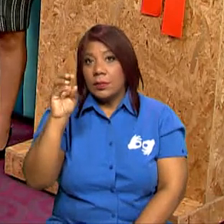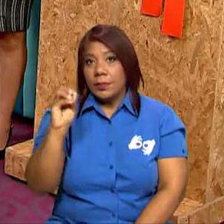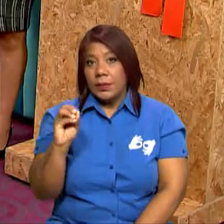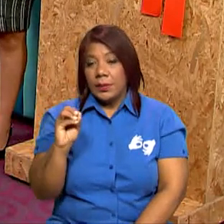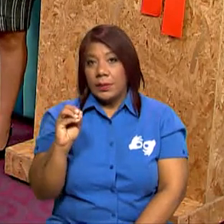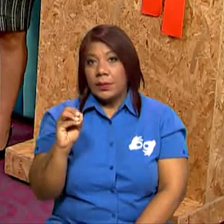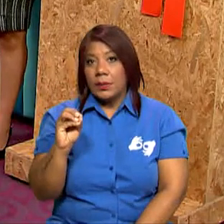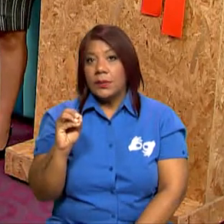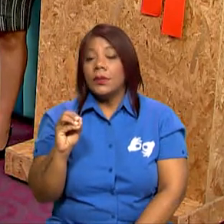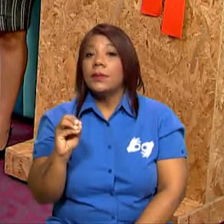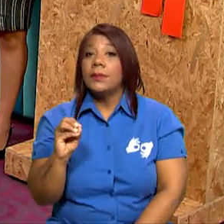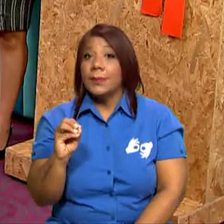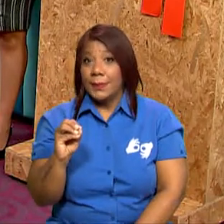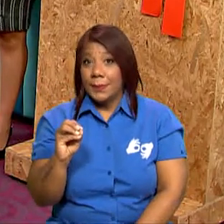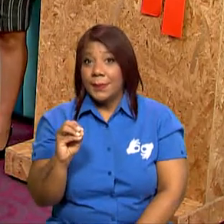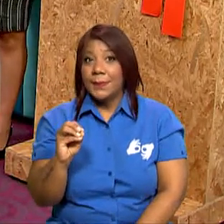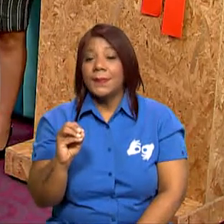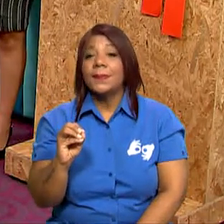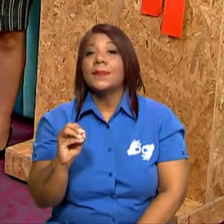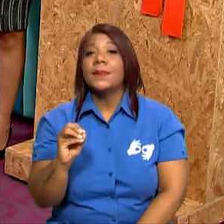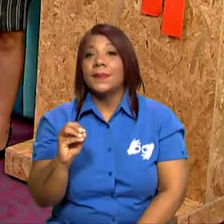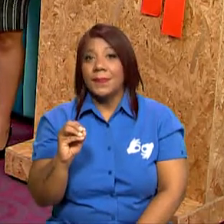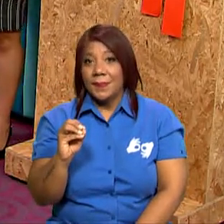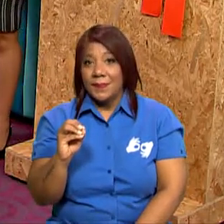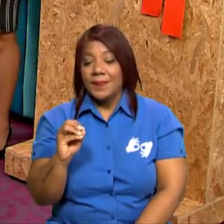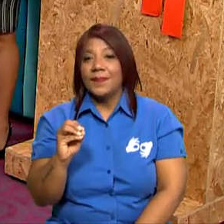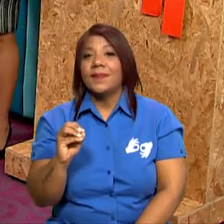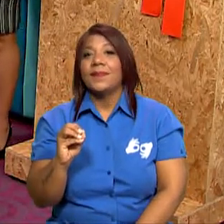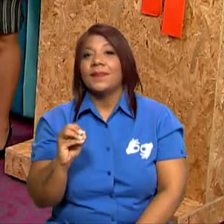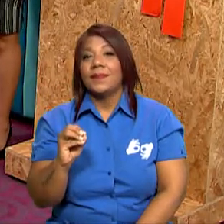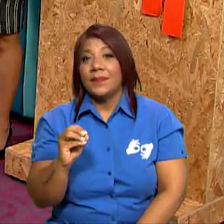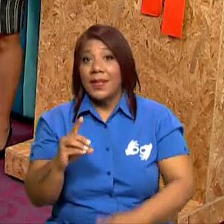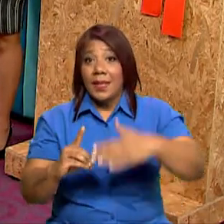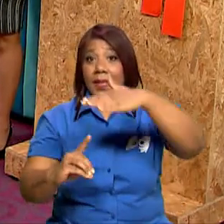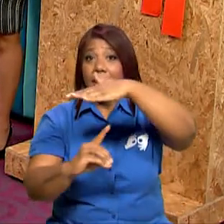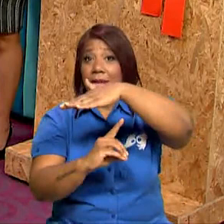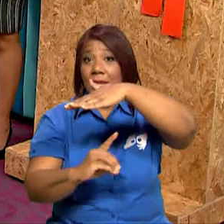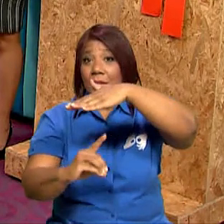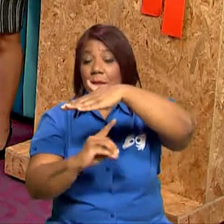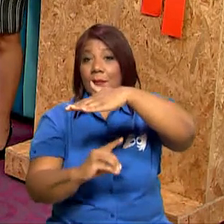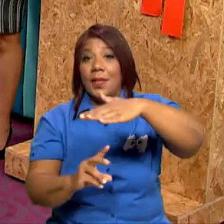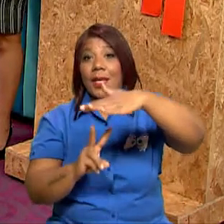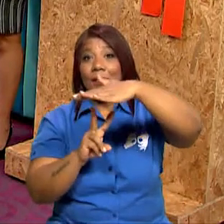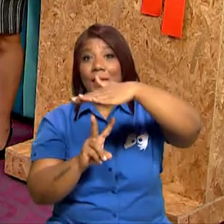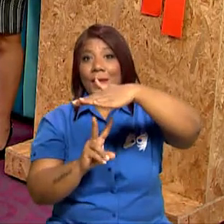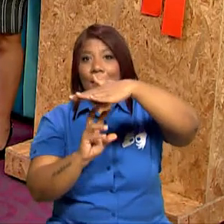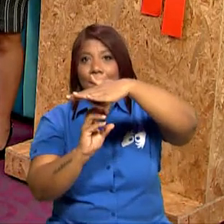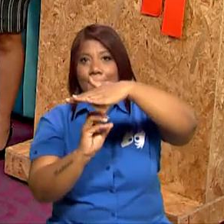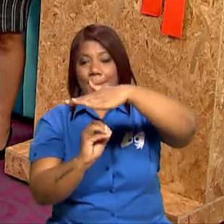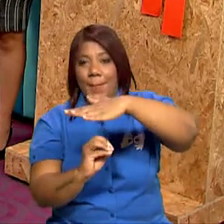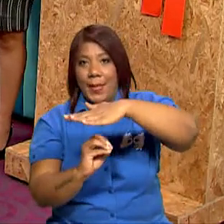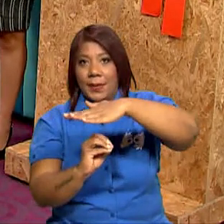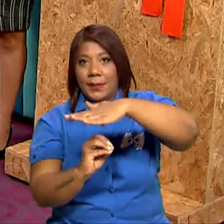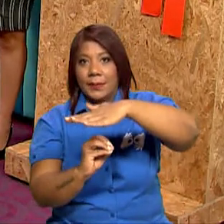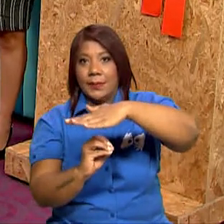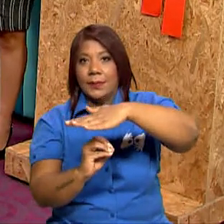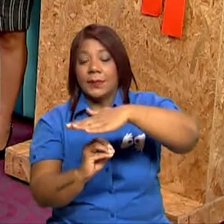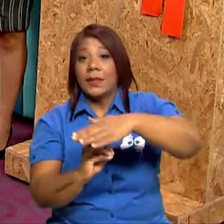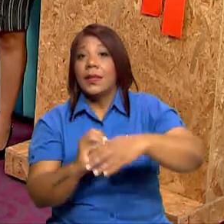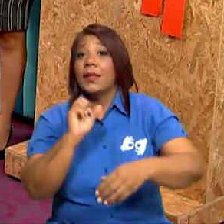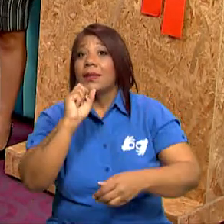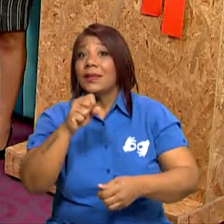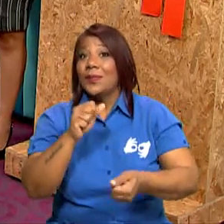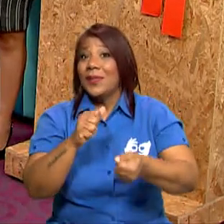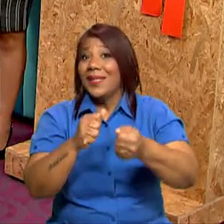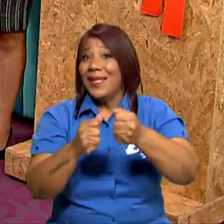4 sobre 20, ¿sí? Muy bien. Pero lo podemos representar como valor decimal. ¿Recuerdas cómo se